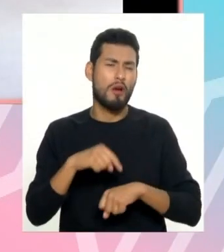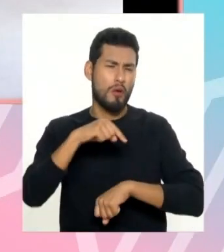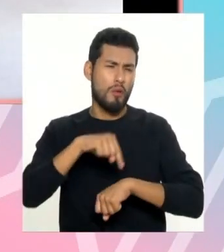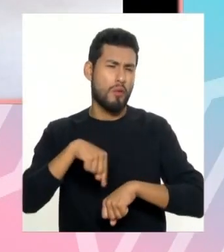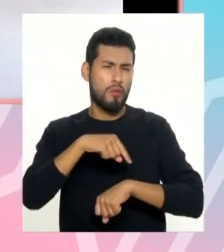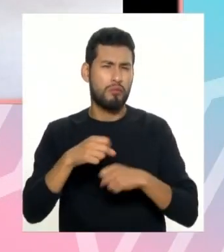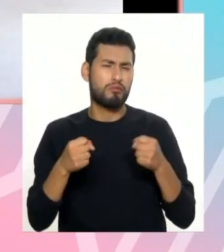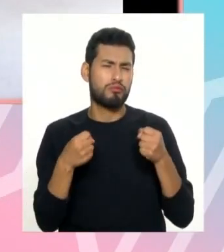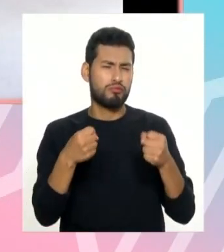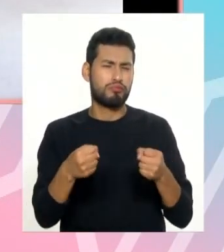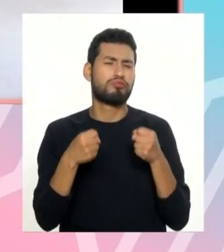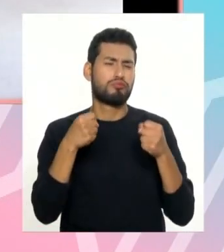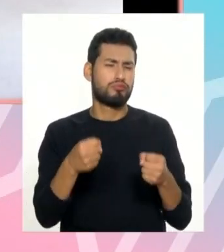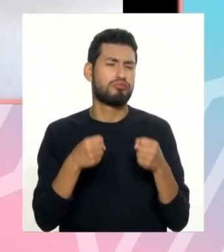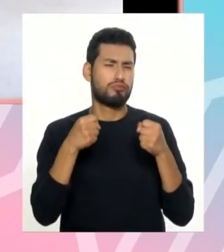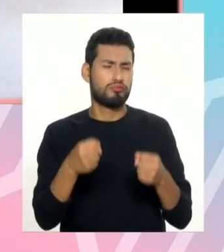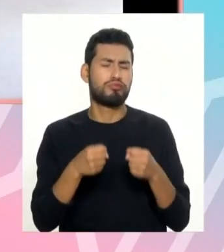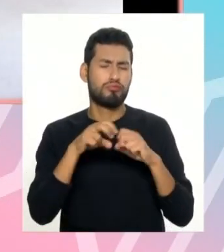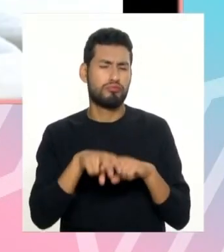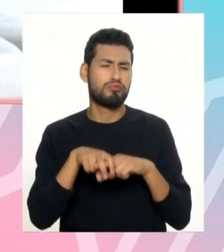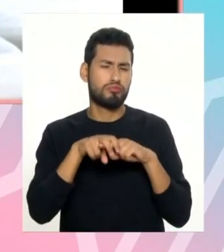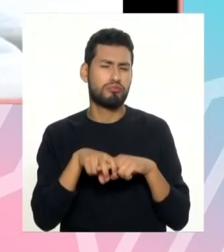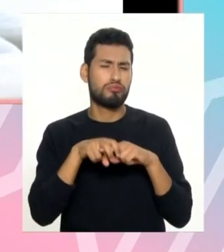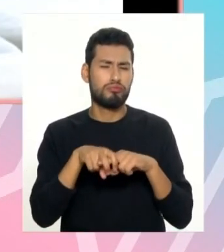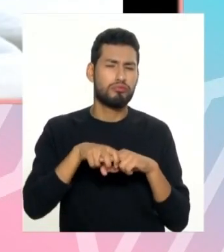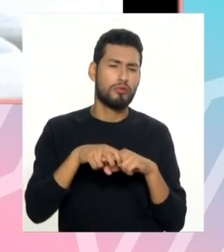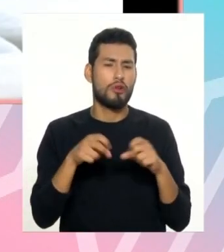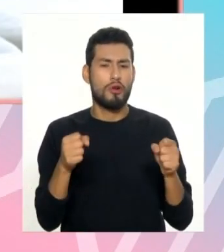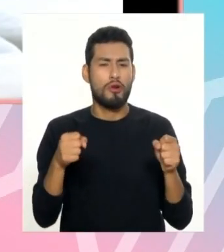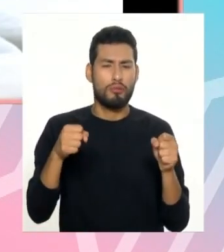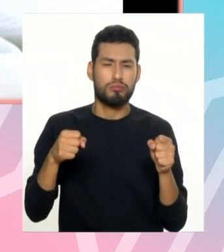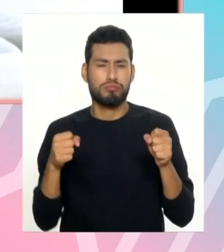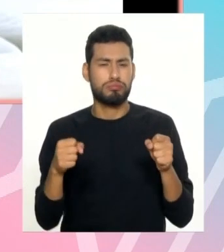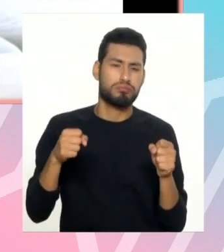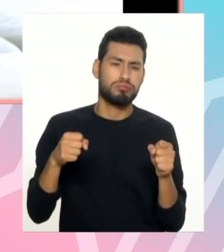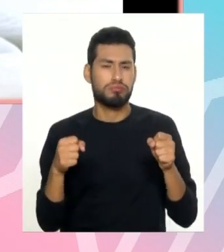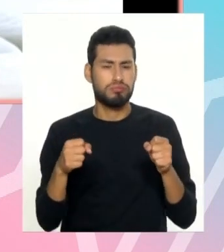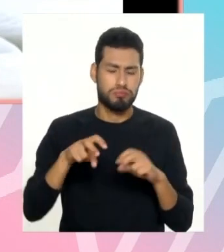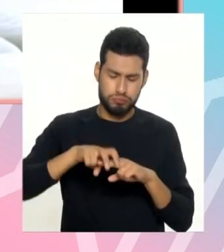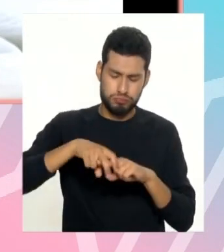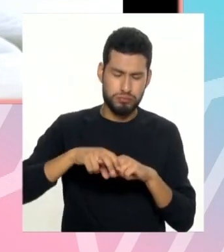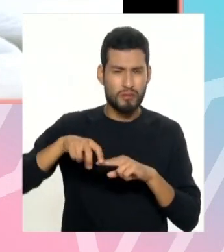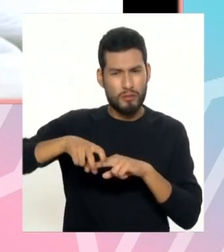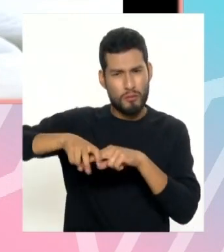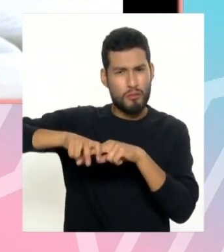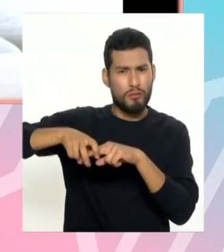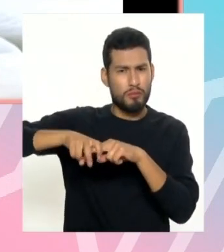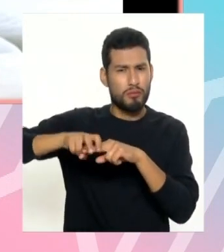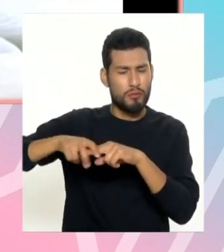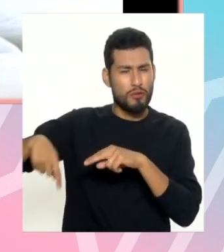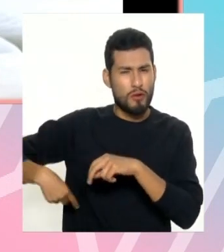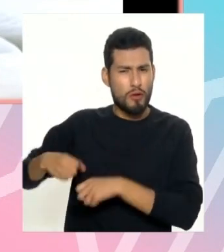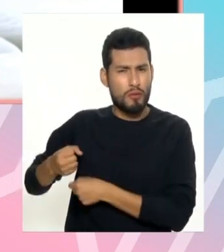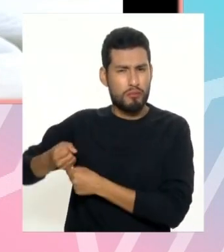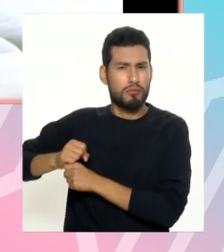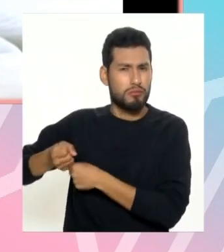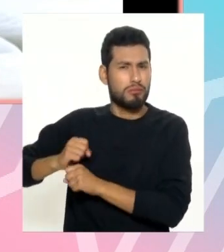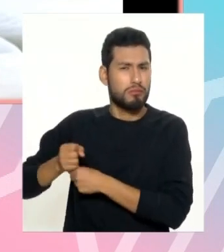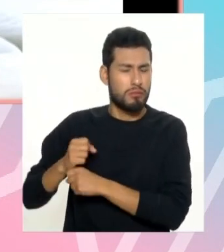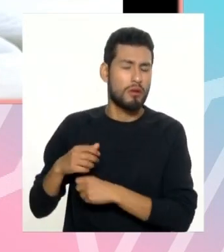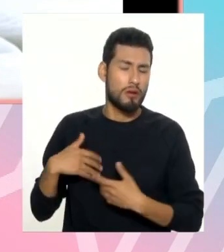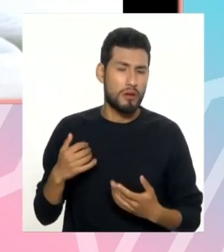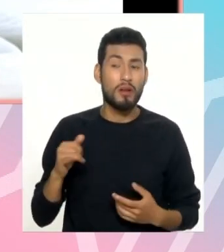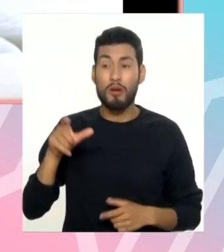sentado, inclusive con vibraciones por el asiento. Los mineros, los que manejan las grandes maquinarias, también están sometidos a grandes vibraciones, que es un factor importante